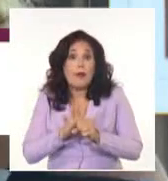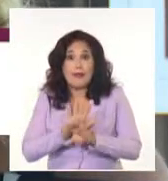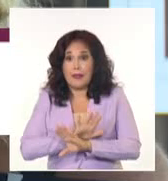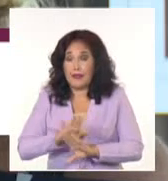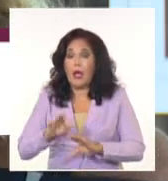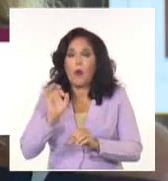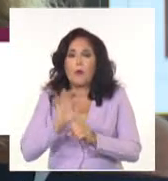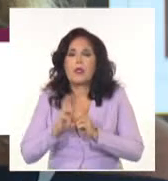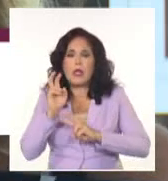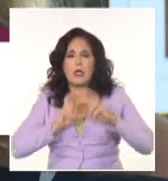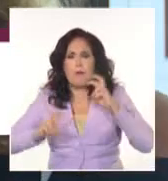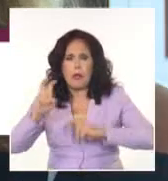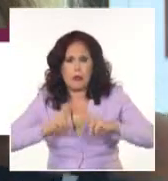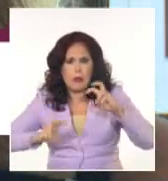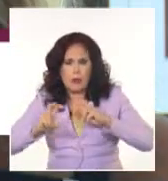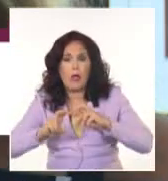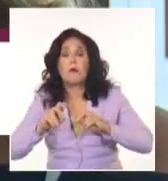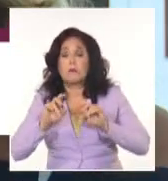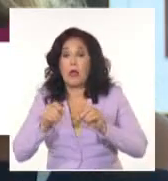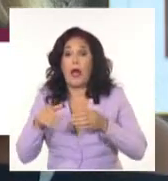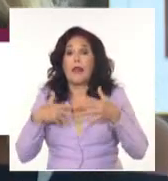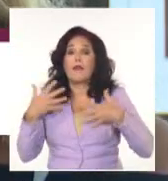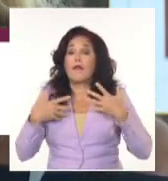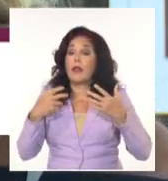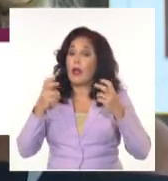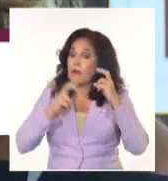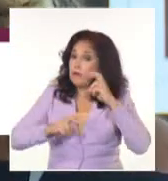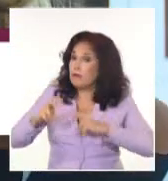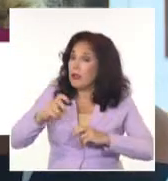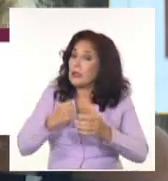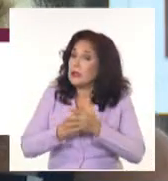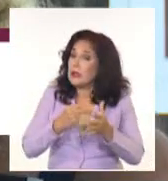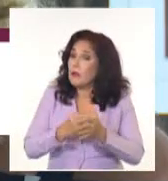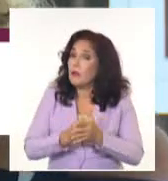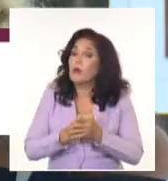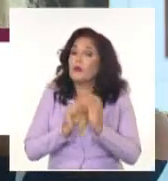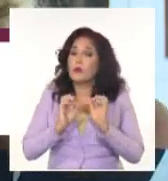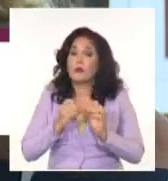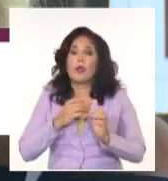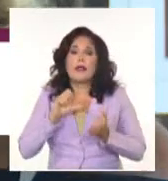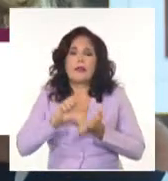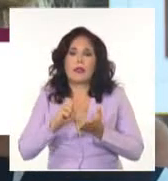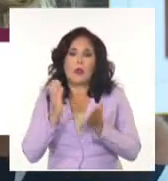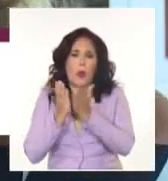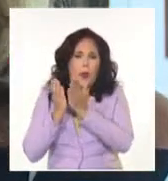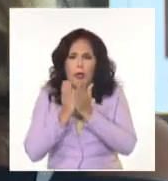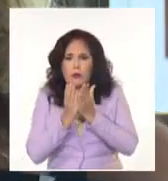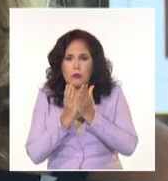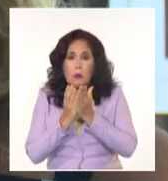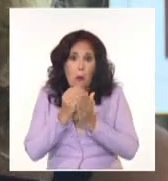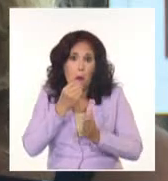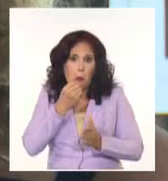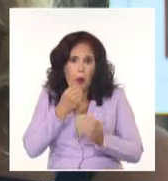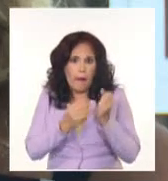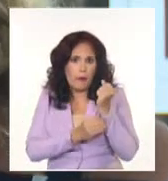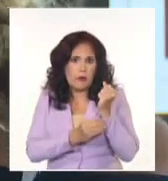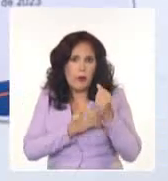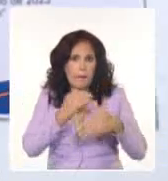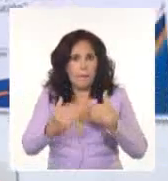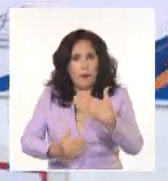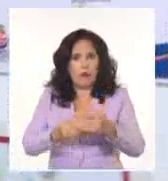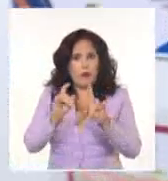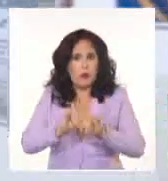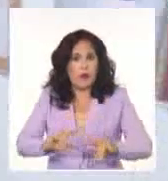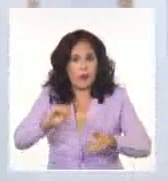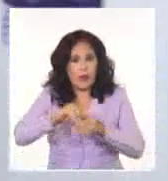investigar e incorporarse a actividades científicas que impulsa este centro de estudios, que pueden en determinada medida no solo potenciar los procesos en la